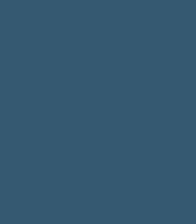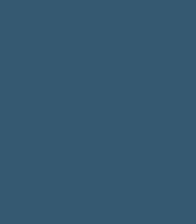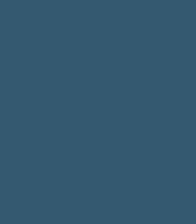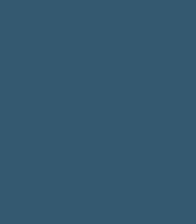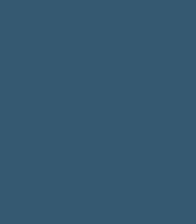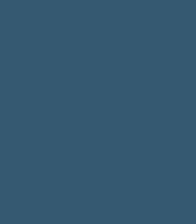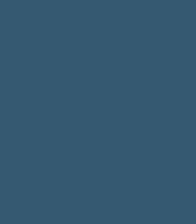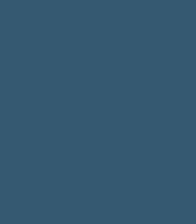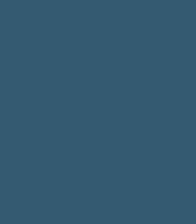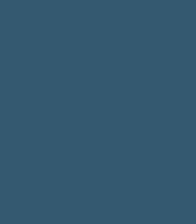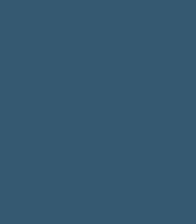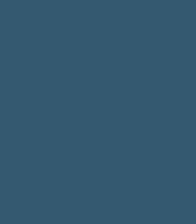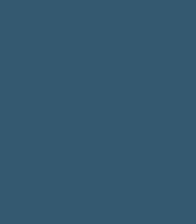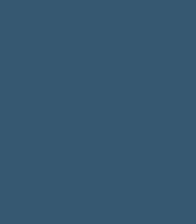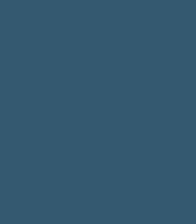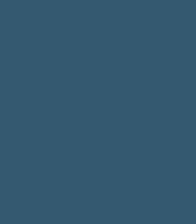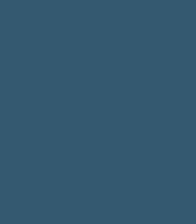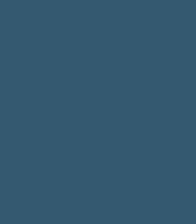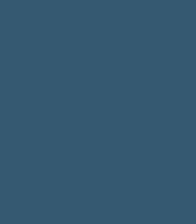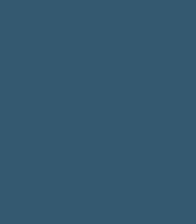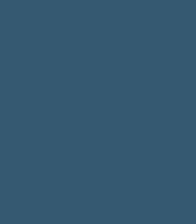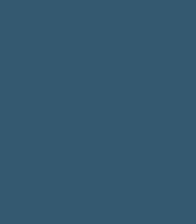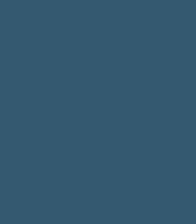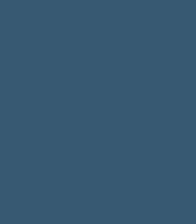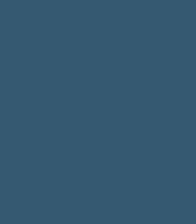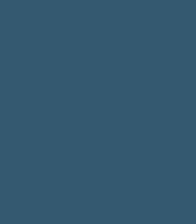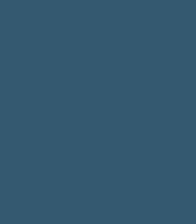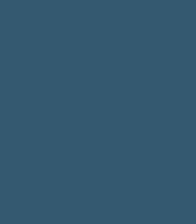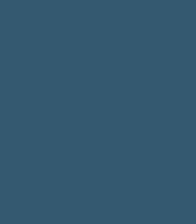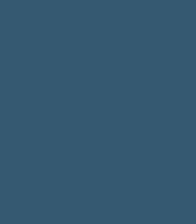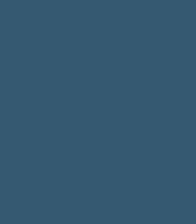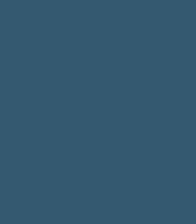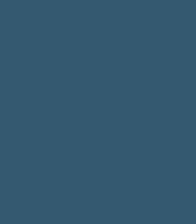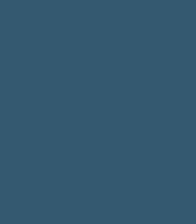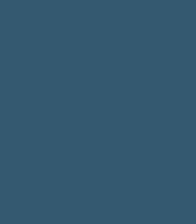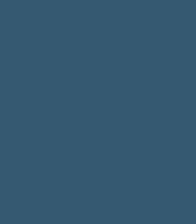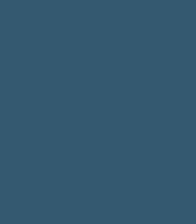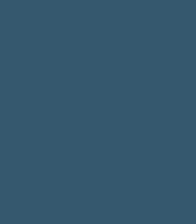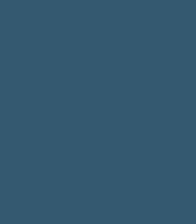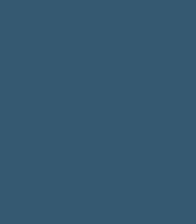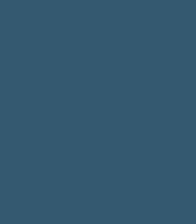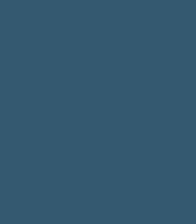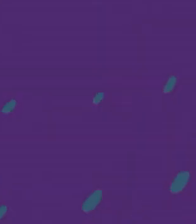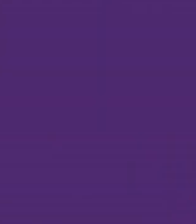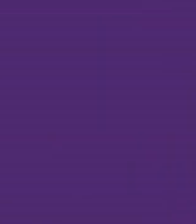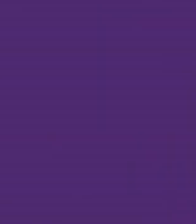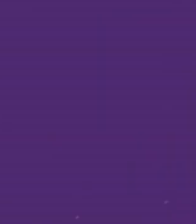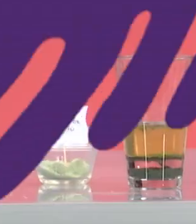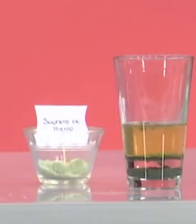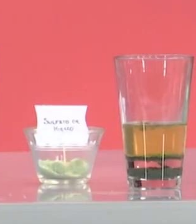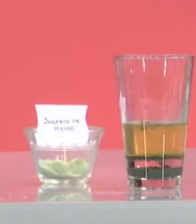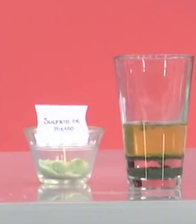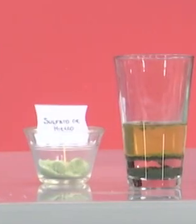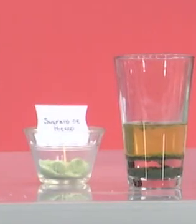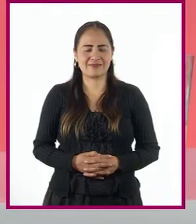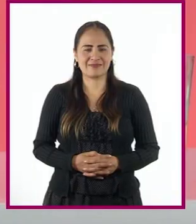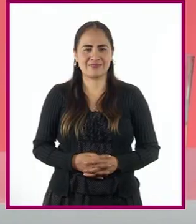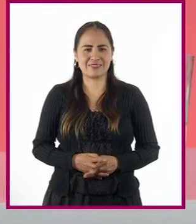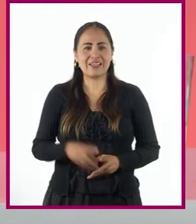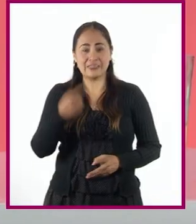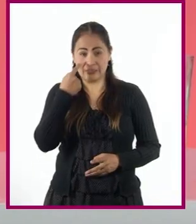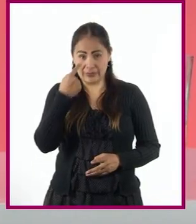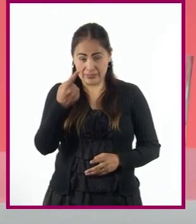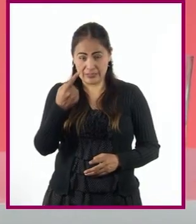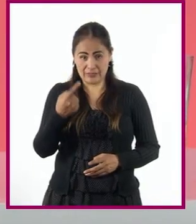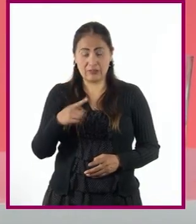llamamos bioluminiscencia, que es un mecanismo de comunicación entre los individuos de una misma especie. Como vimos,